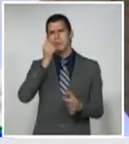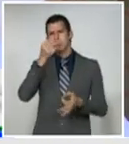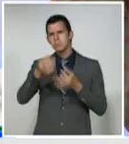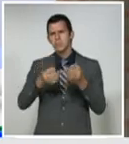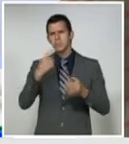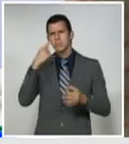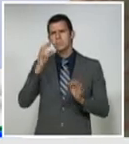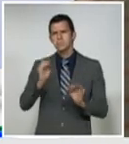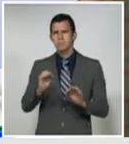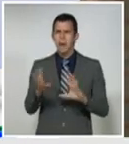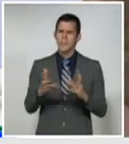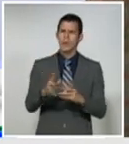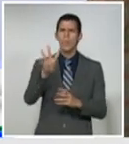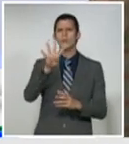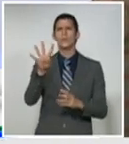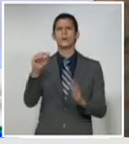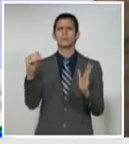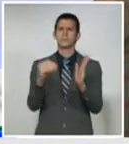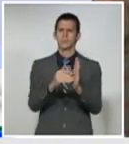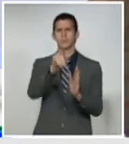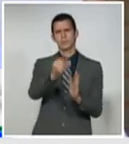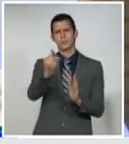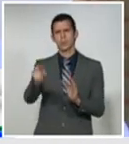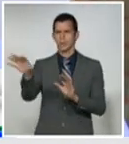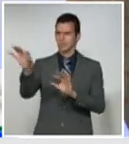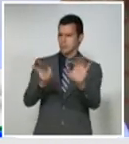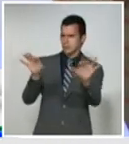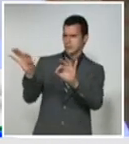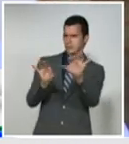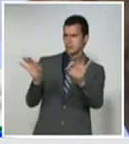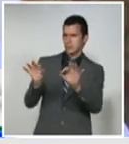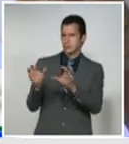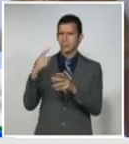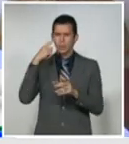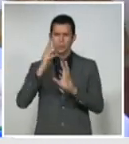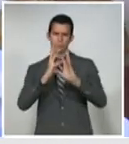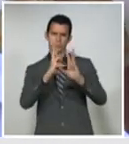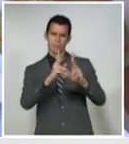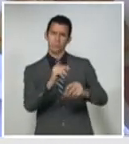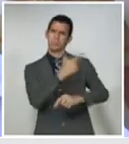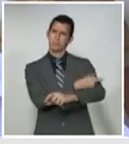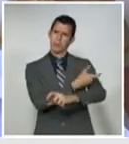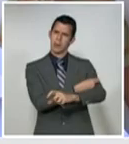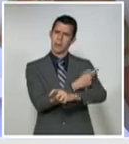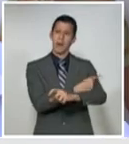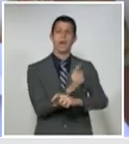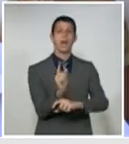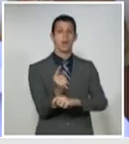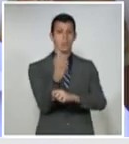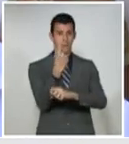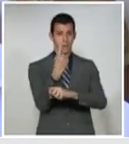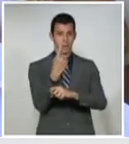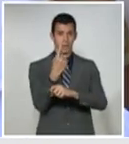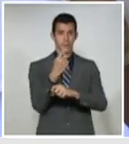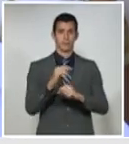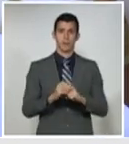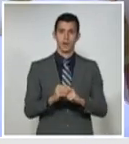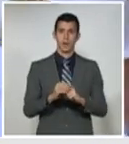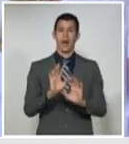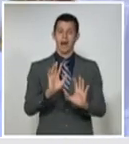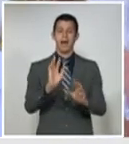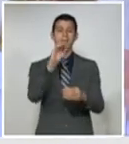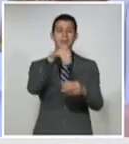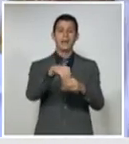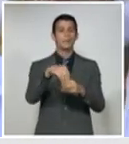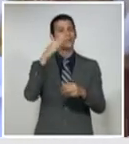sujetos como los que hemos visto aquí en este policlínico, donde hay un grupo de sujetos que es placebo y hay dos grupos